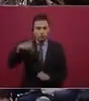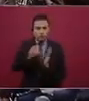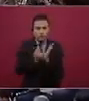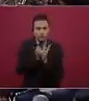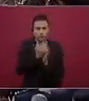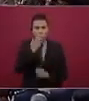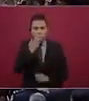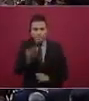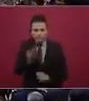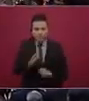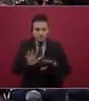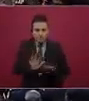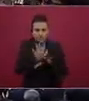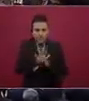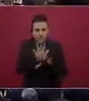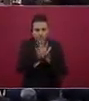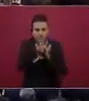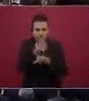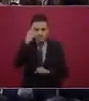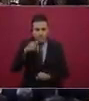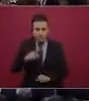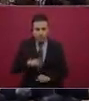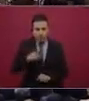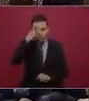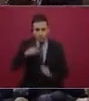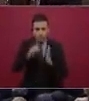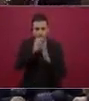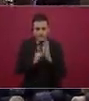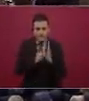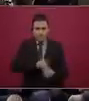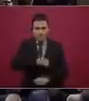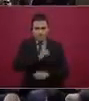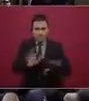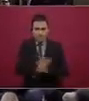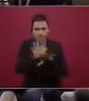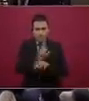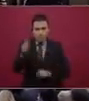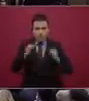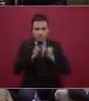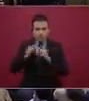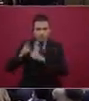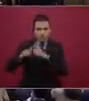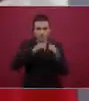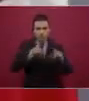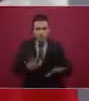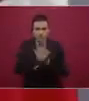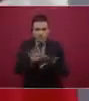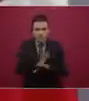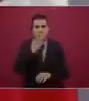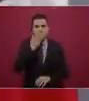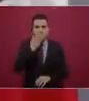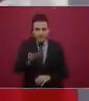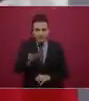de llevar a cabo transformaciones profundas del sistema de salud en México y de otras instituciones también de la atención a la salud